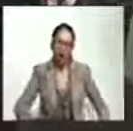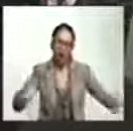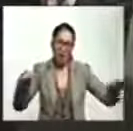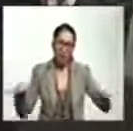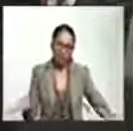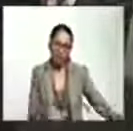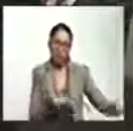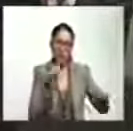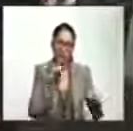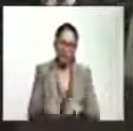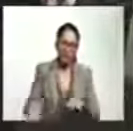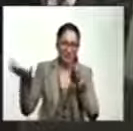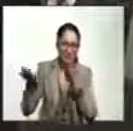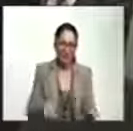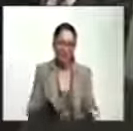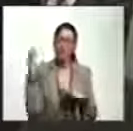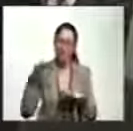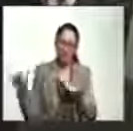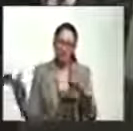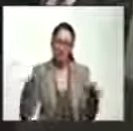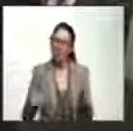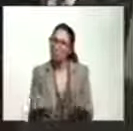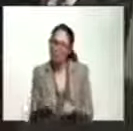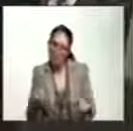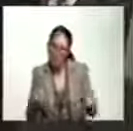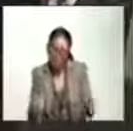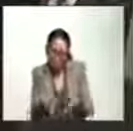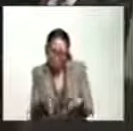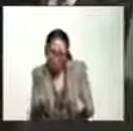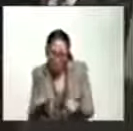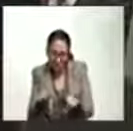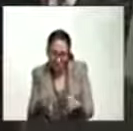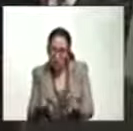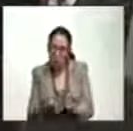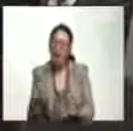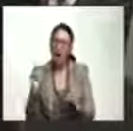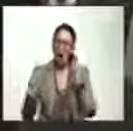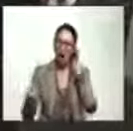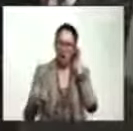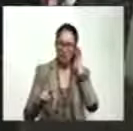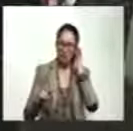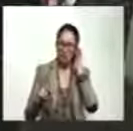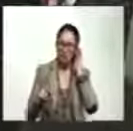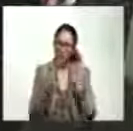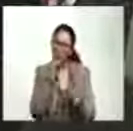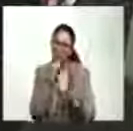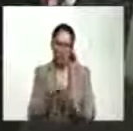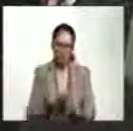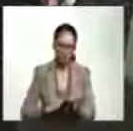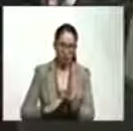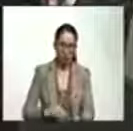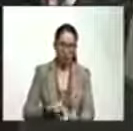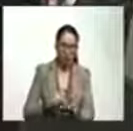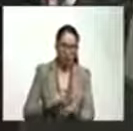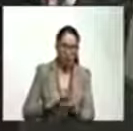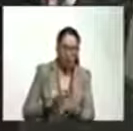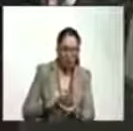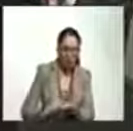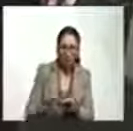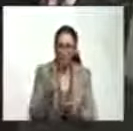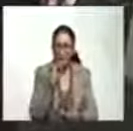drenaje porque a pesar de que pagamos durante muchos años no les dan sostenimiento. Senador